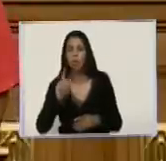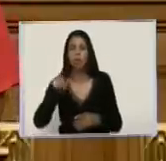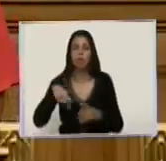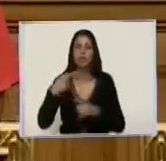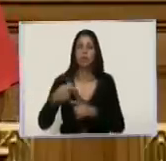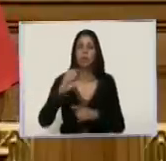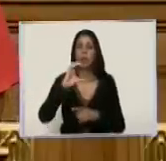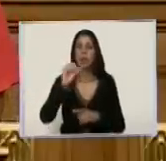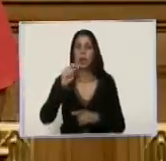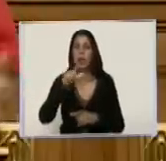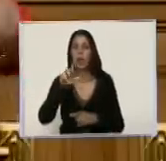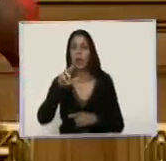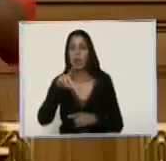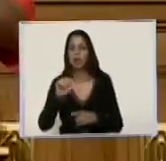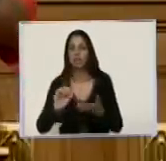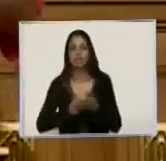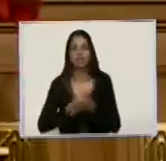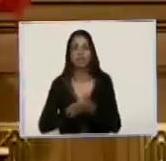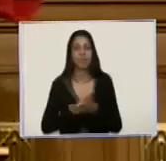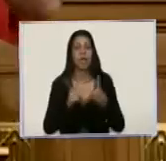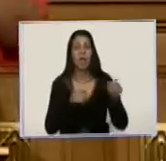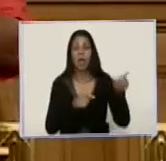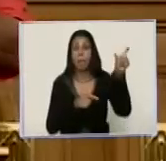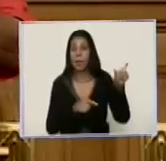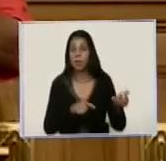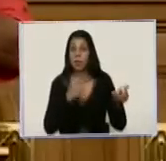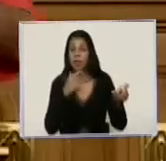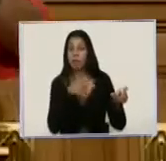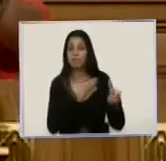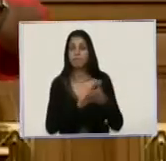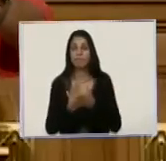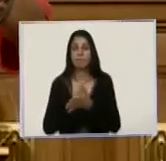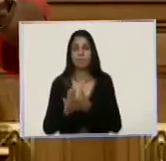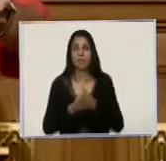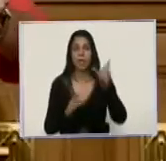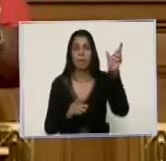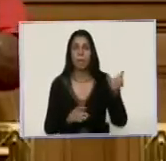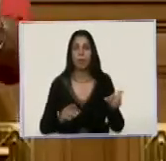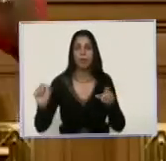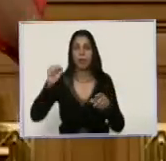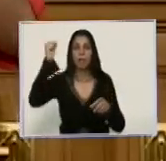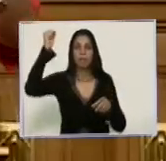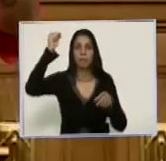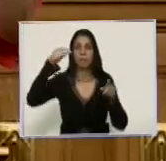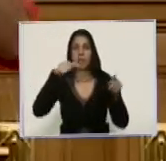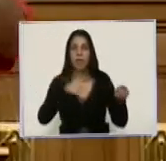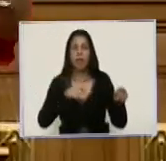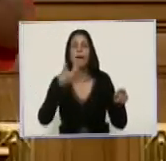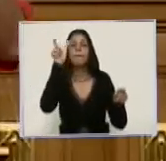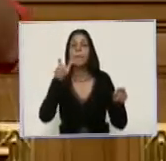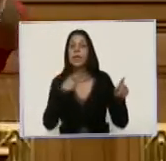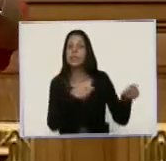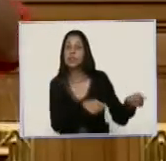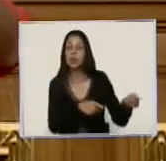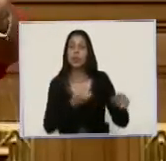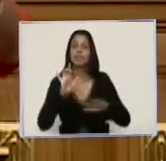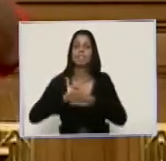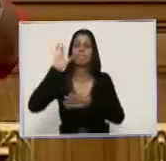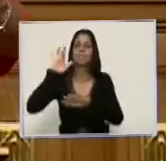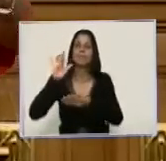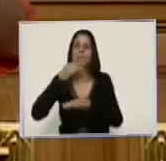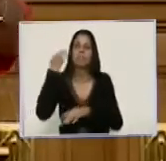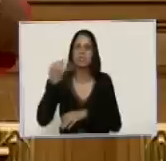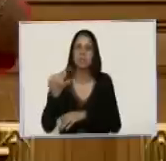existió. Carlos Delgado Chalbó, en mi opinión, es un héroe nacional. Es la persona que tocó los intereses